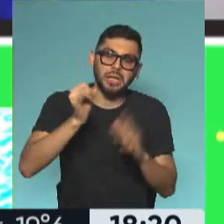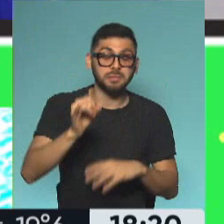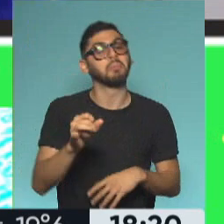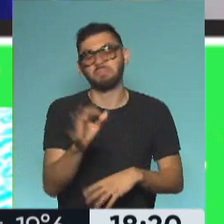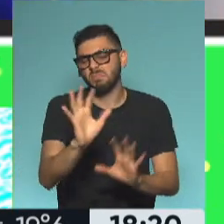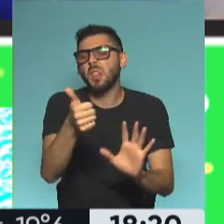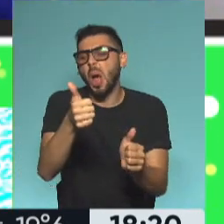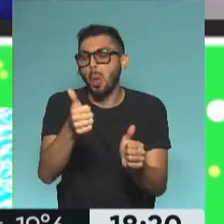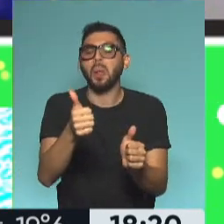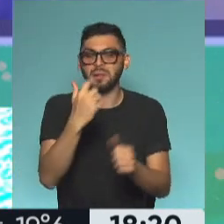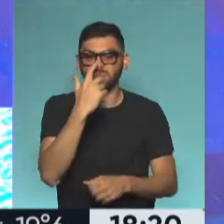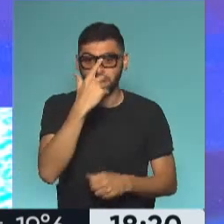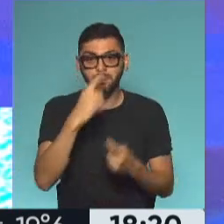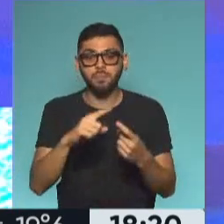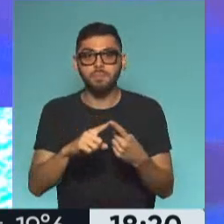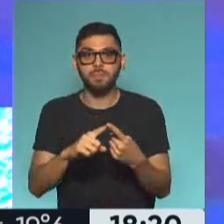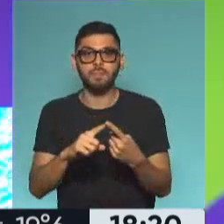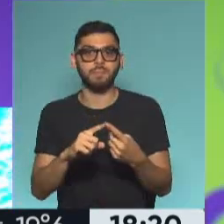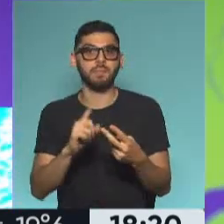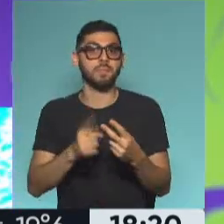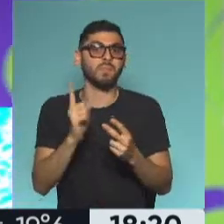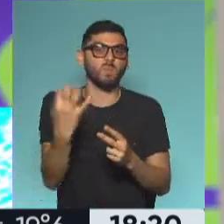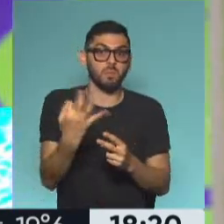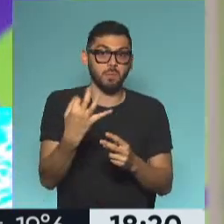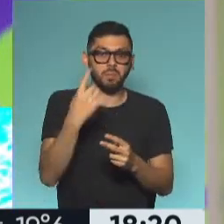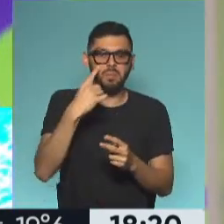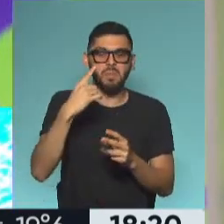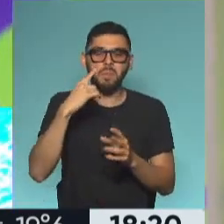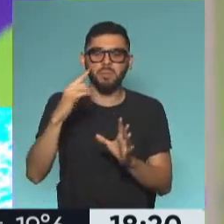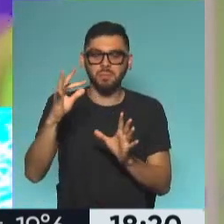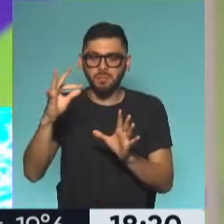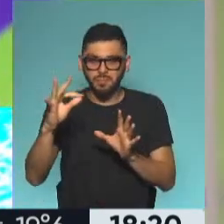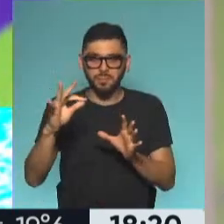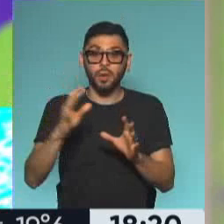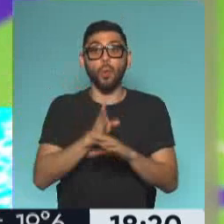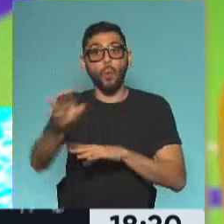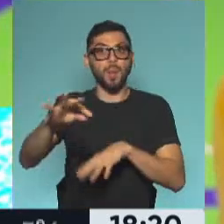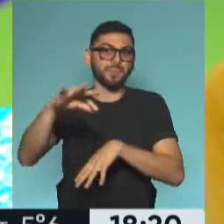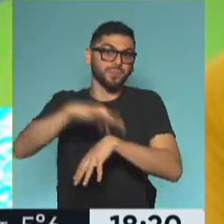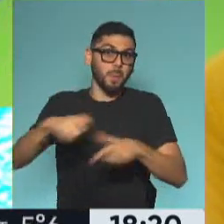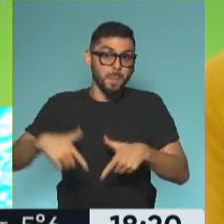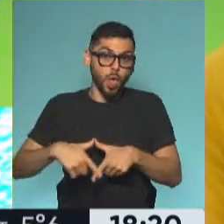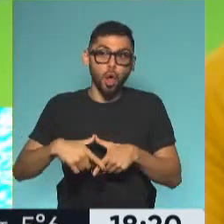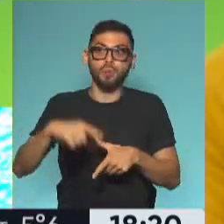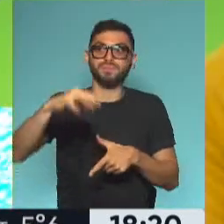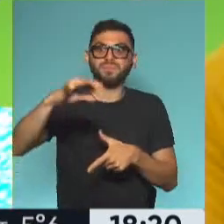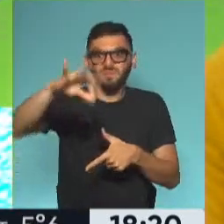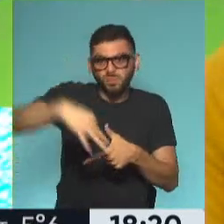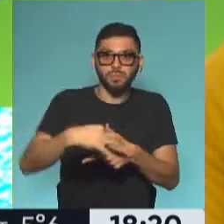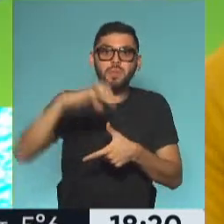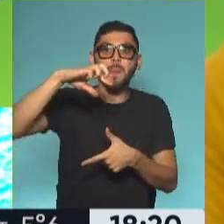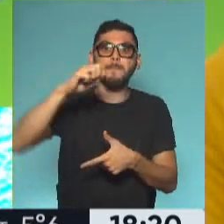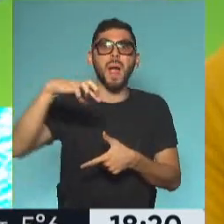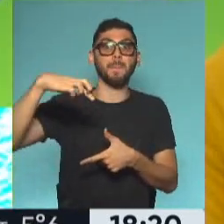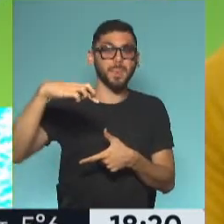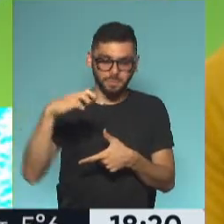Laura. Impecable. Y además está bueno, pues es lo que vemos cuando nos hacen el pap. Cuando nos vamos a la ginecóloga, también le podemos preguntar a ella y lo podemos ver. Así